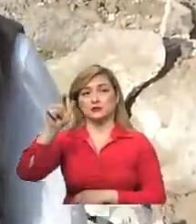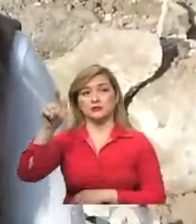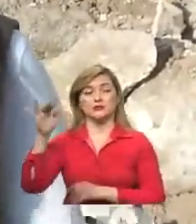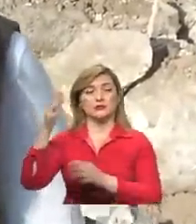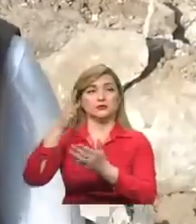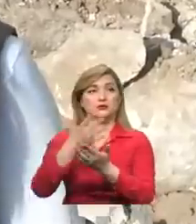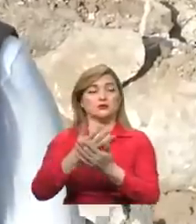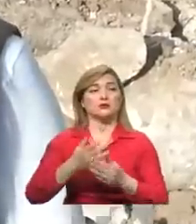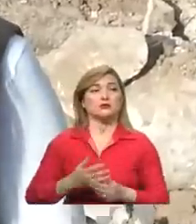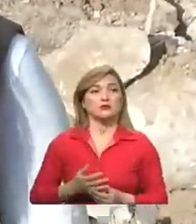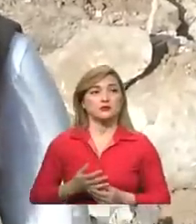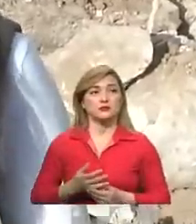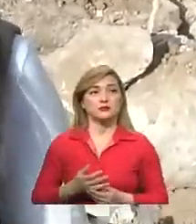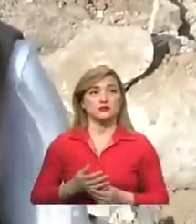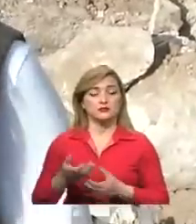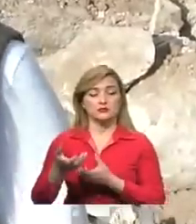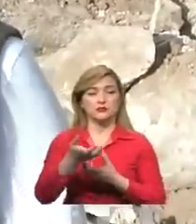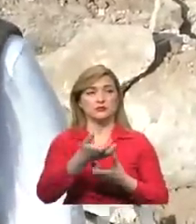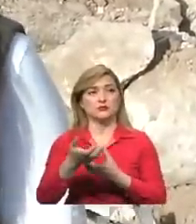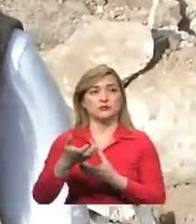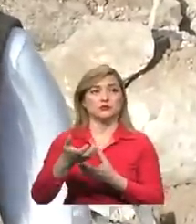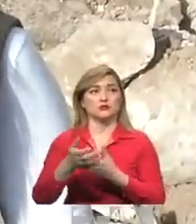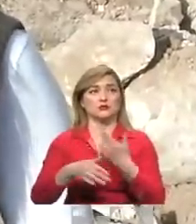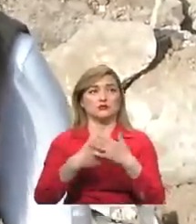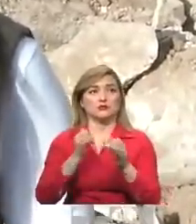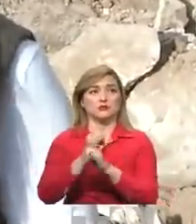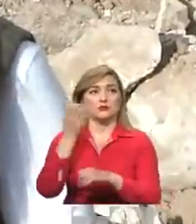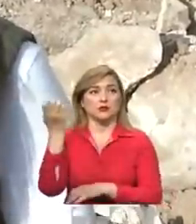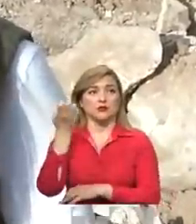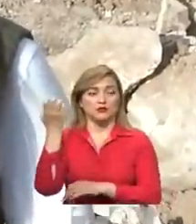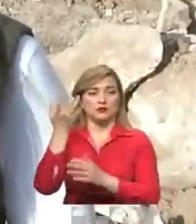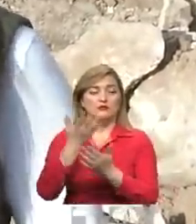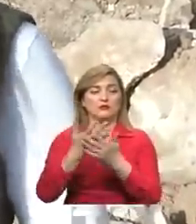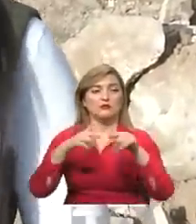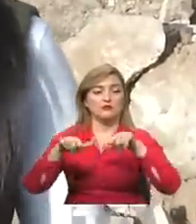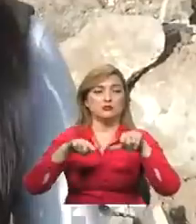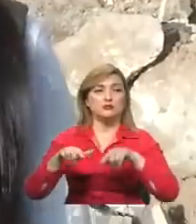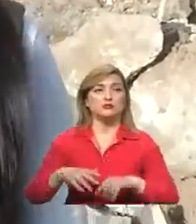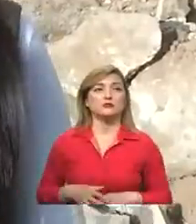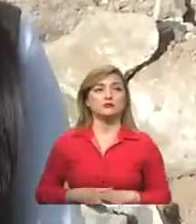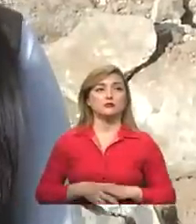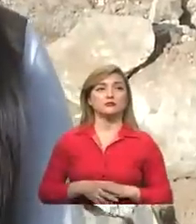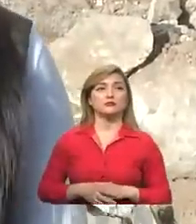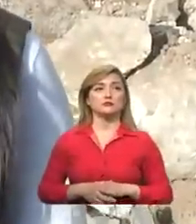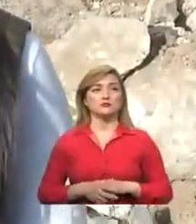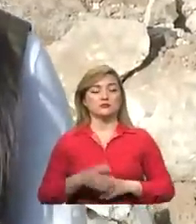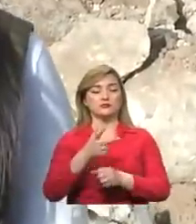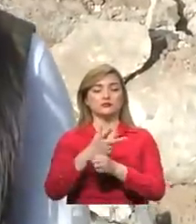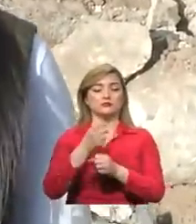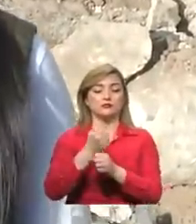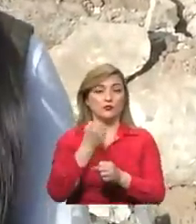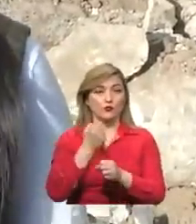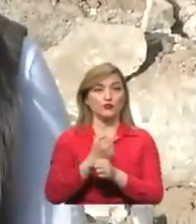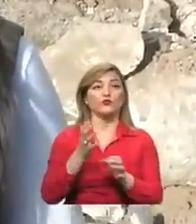en cuanto, bueno, el cuerpo de bomberos, todas las entidades de emergencia acudieron a este sitio y nos preparó un video de todas las